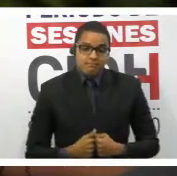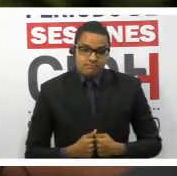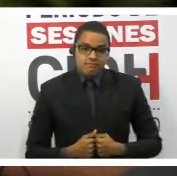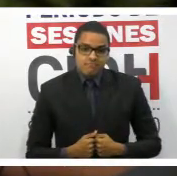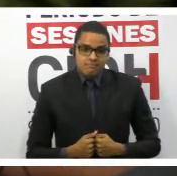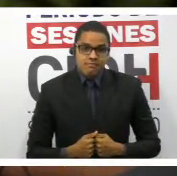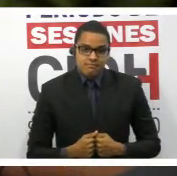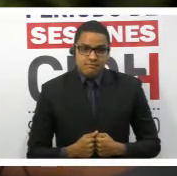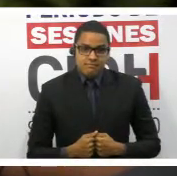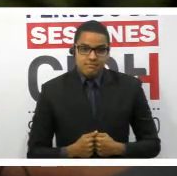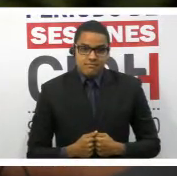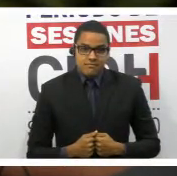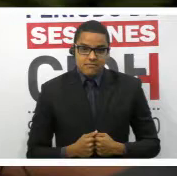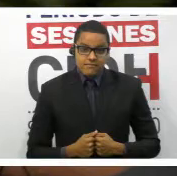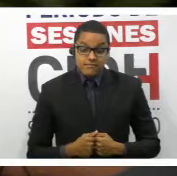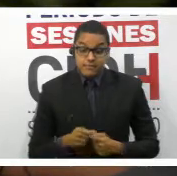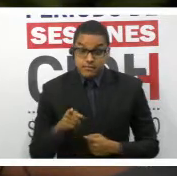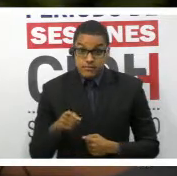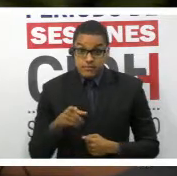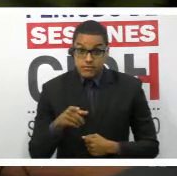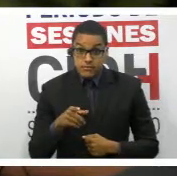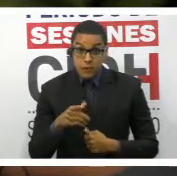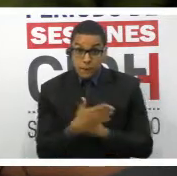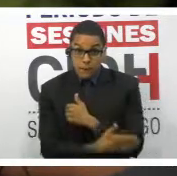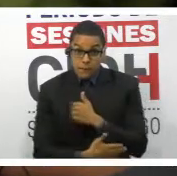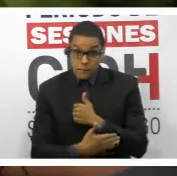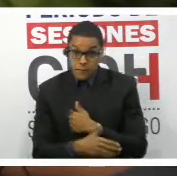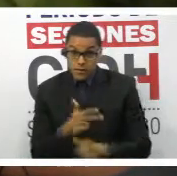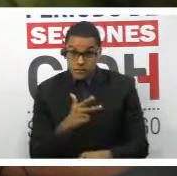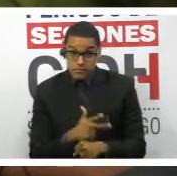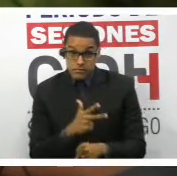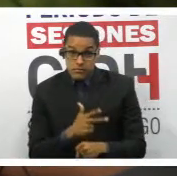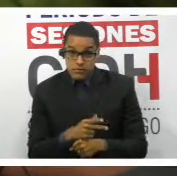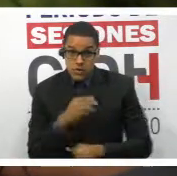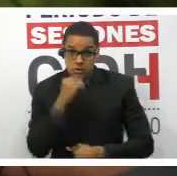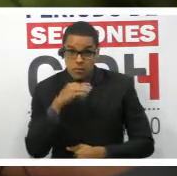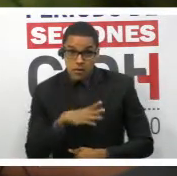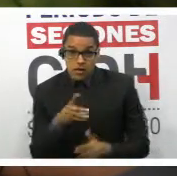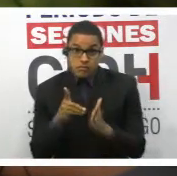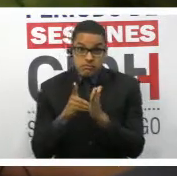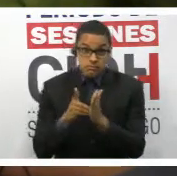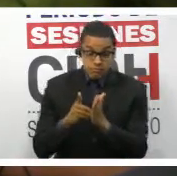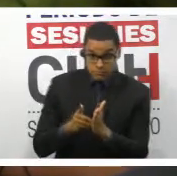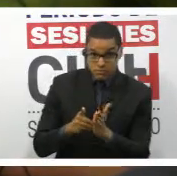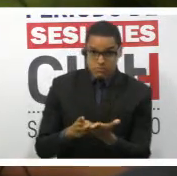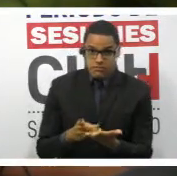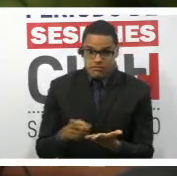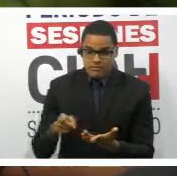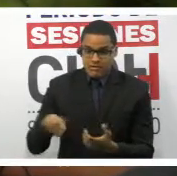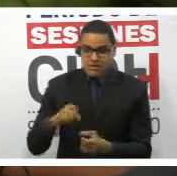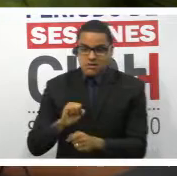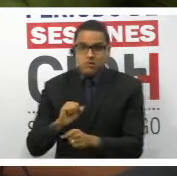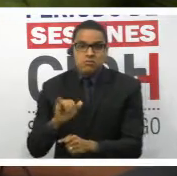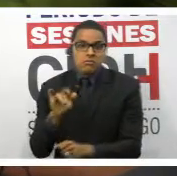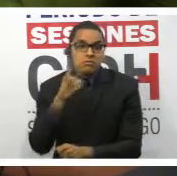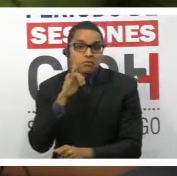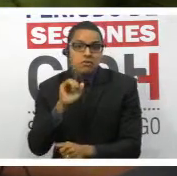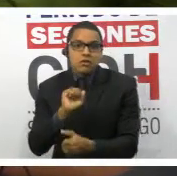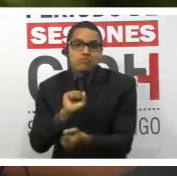las mujeres y la incapacidad de verlas como sujetas de derecho yo